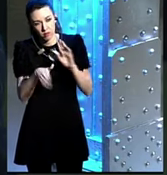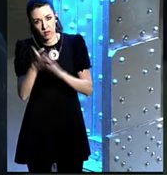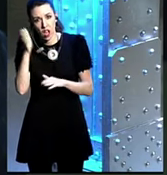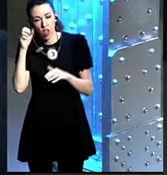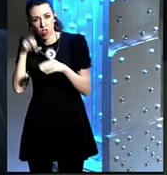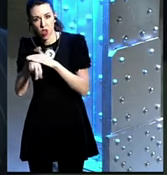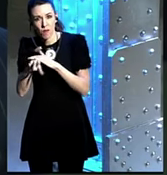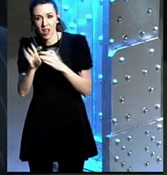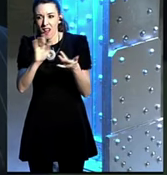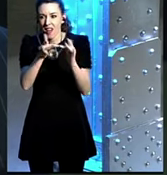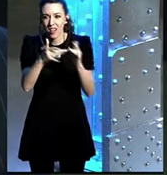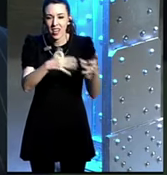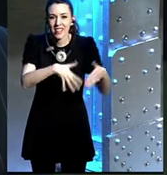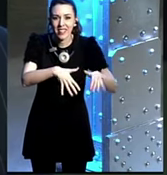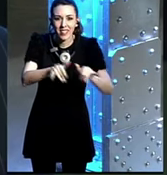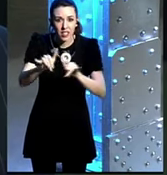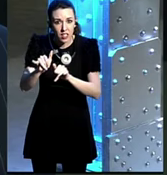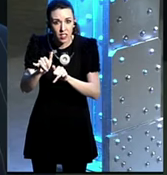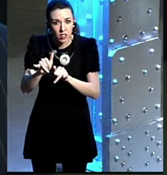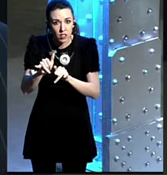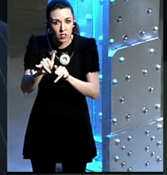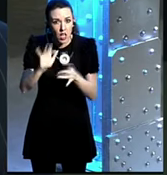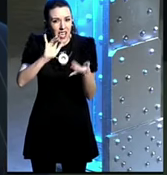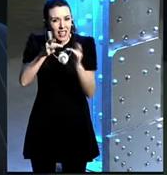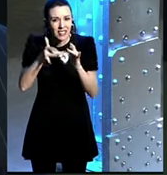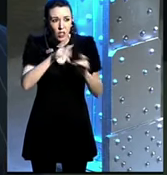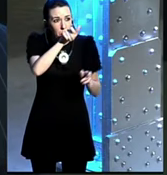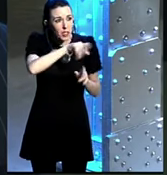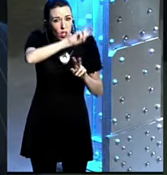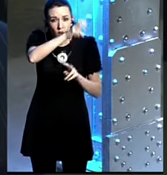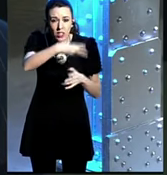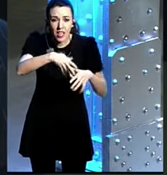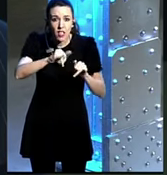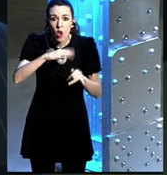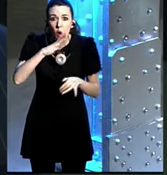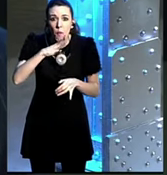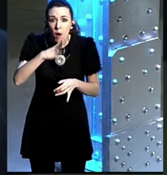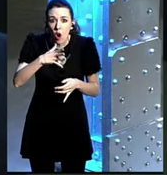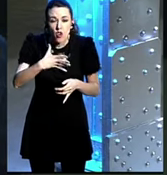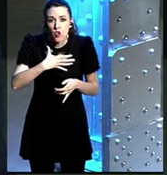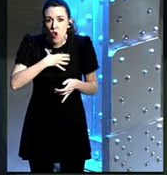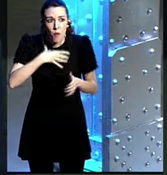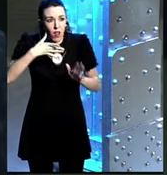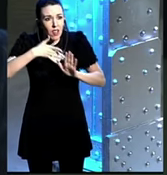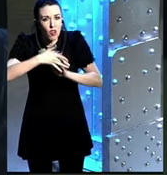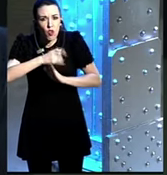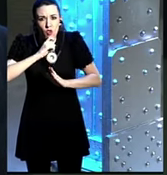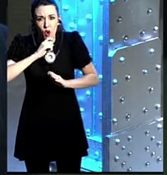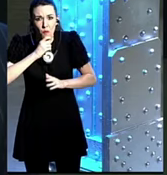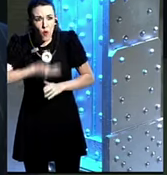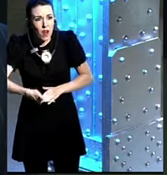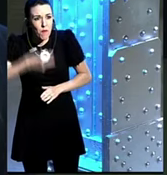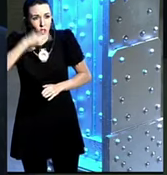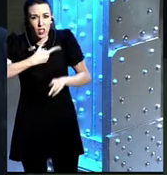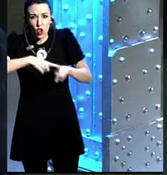y nunca jamás interactúan con nadie. Y en parte, nunca interactúan con otra persona porque no pueden explicar de ninguna manera lo que les